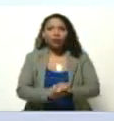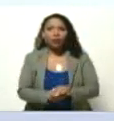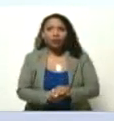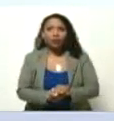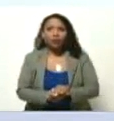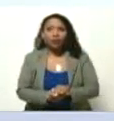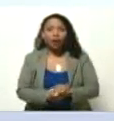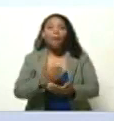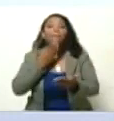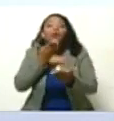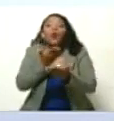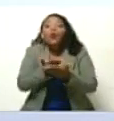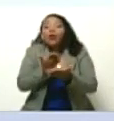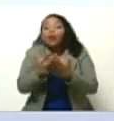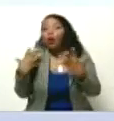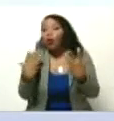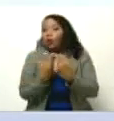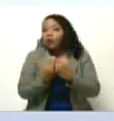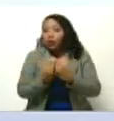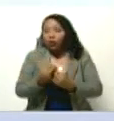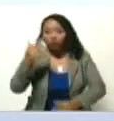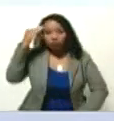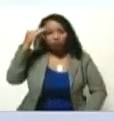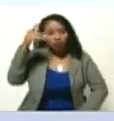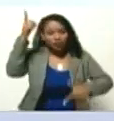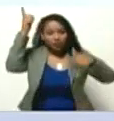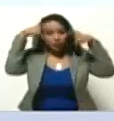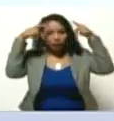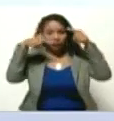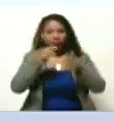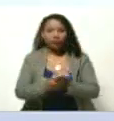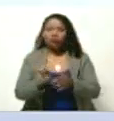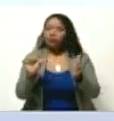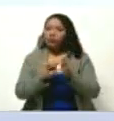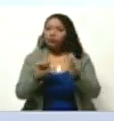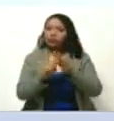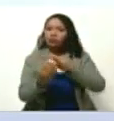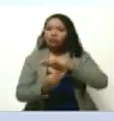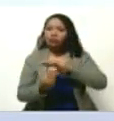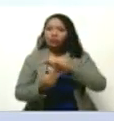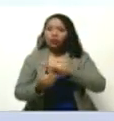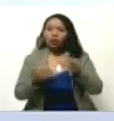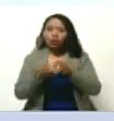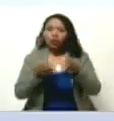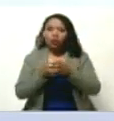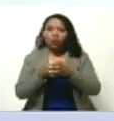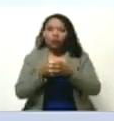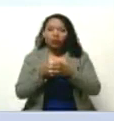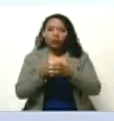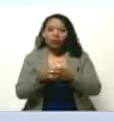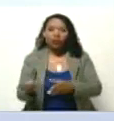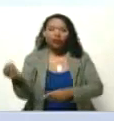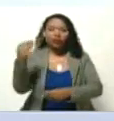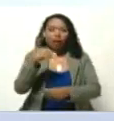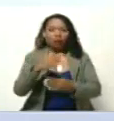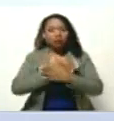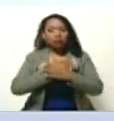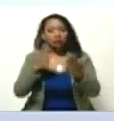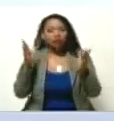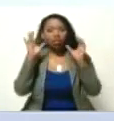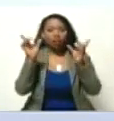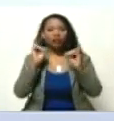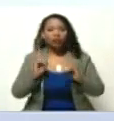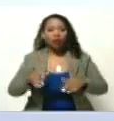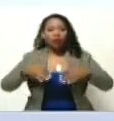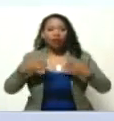de la propuesta del compañero comandante Hugo Chávez, donde las bases del partido sean las garantes de las decisiones